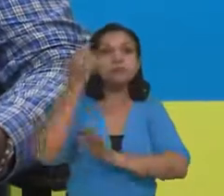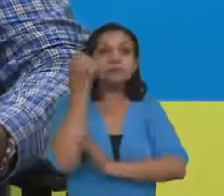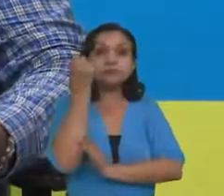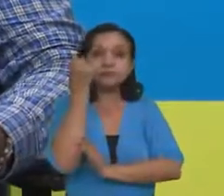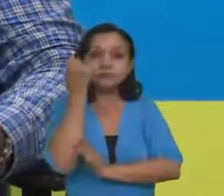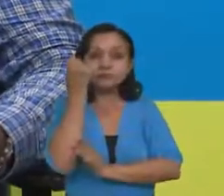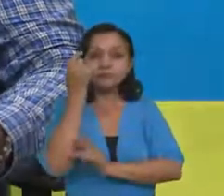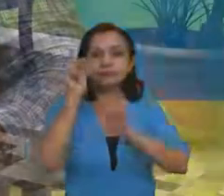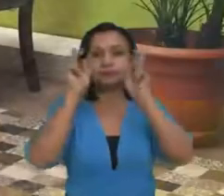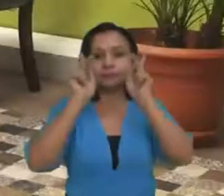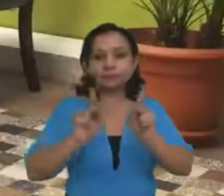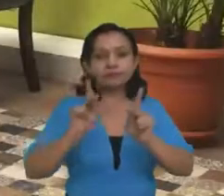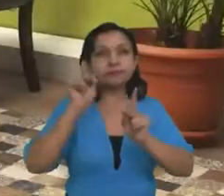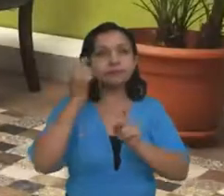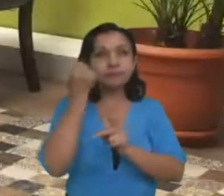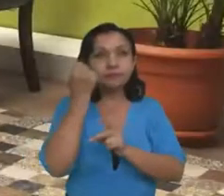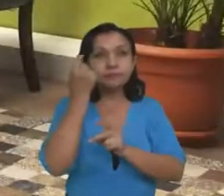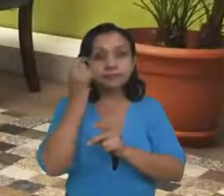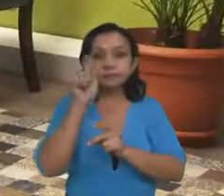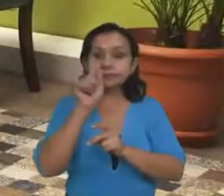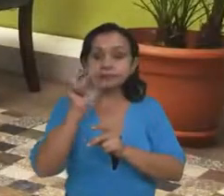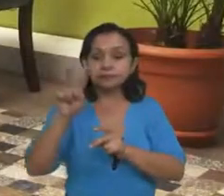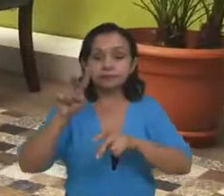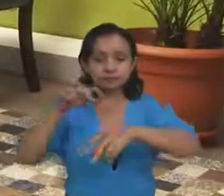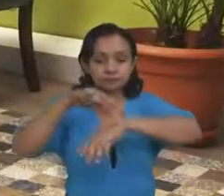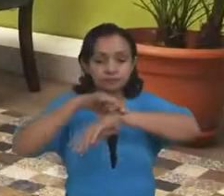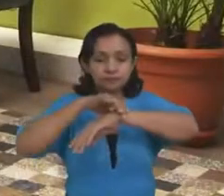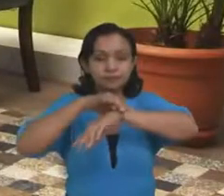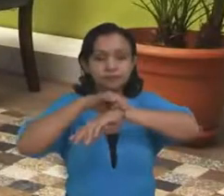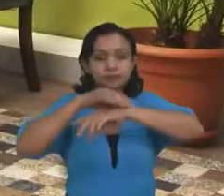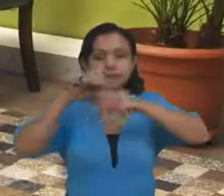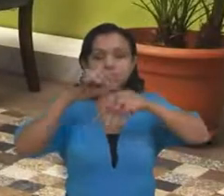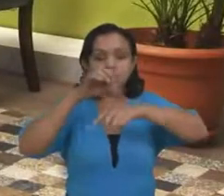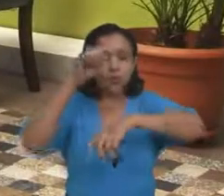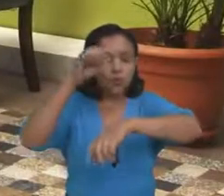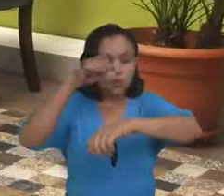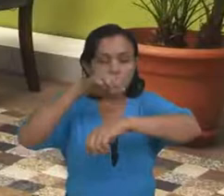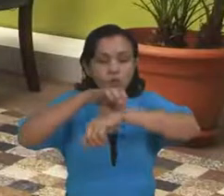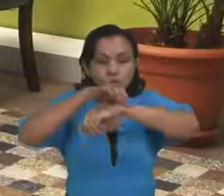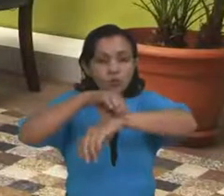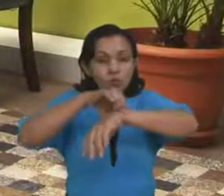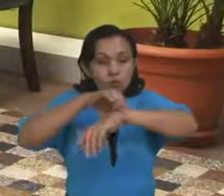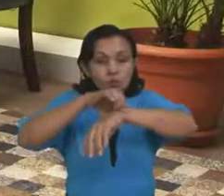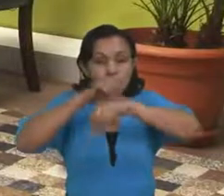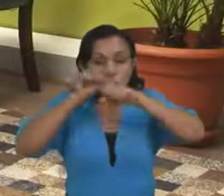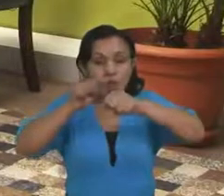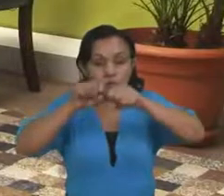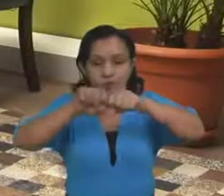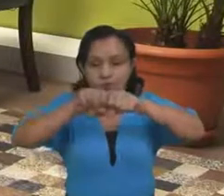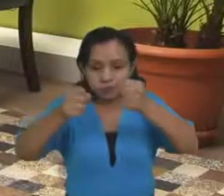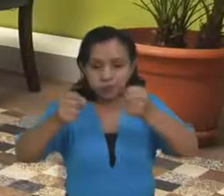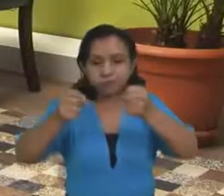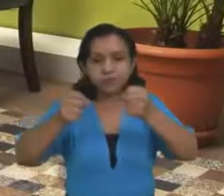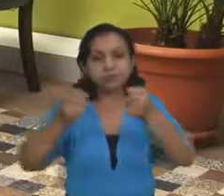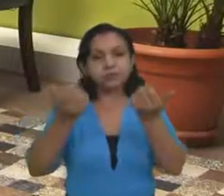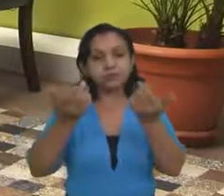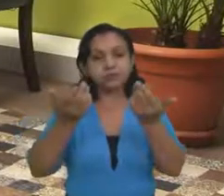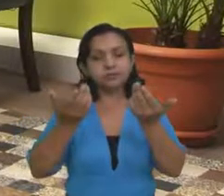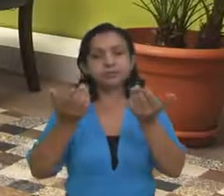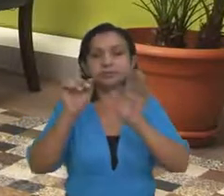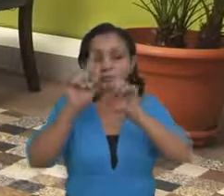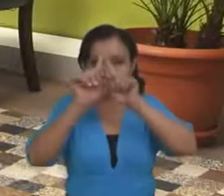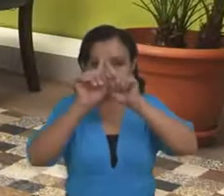a los televidentes. Así es. Y la fractura, estamos hablando ya del hueso. Hueso, o sea, el hueso. El hueso como tal, exacto. Para que quedemos claros. Pues.